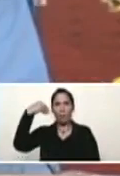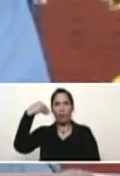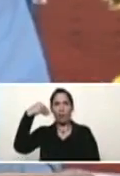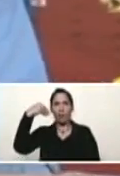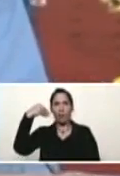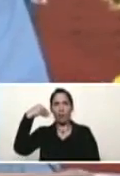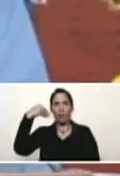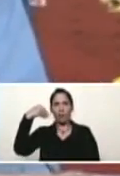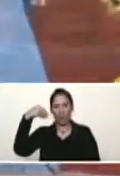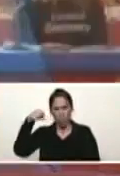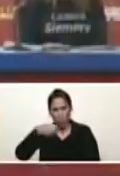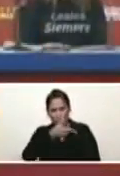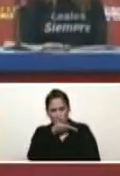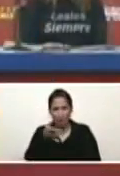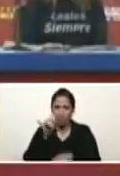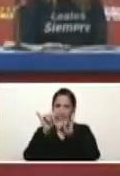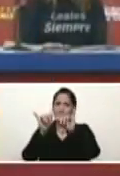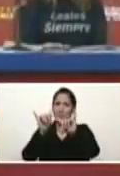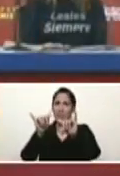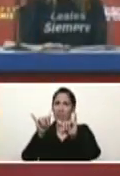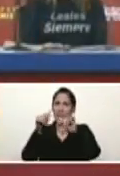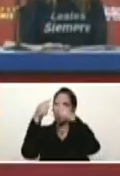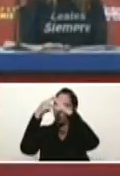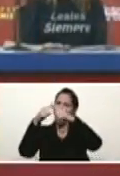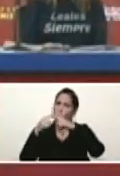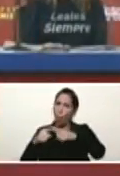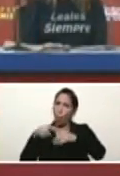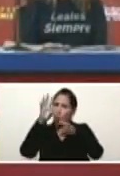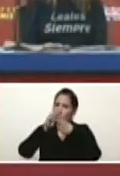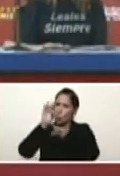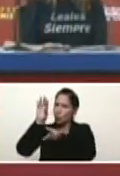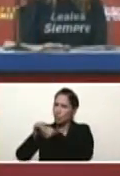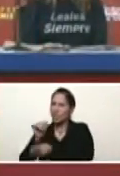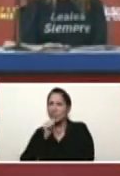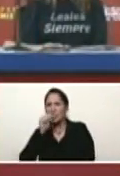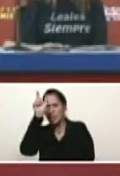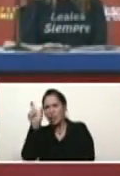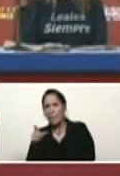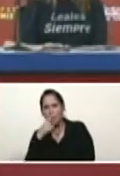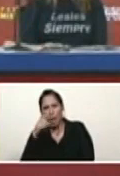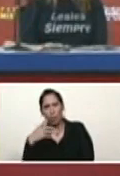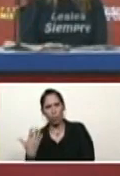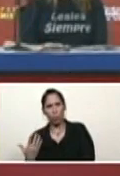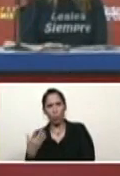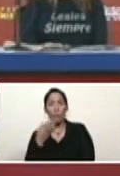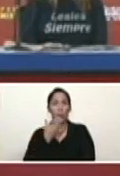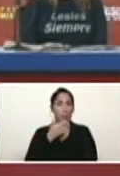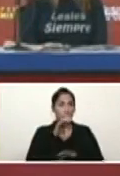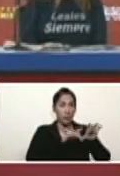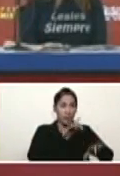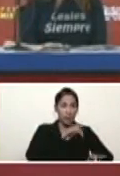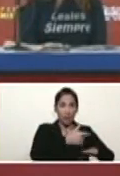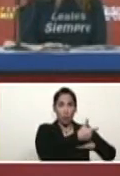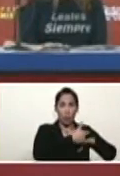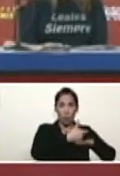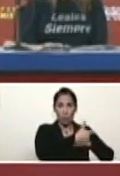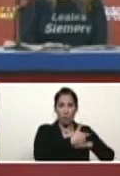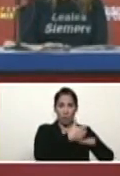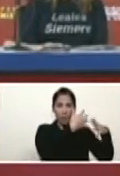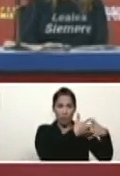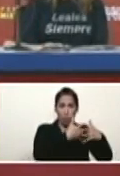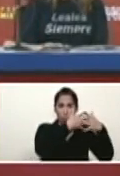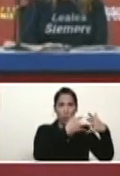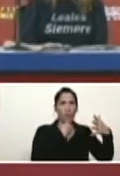saquen ustedes sus propias conclusiones de quién soy yo. Mike Pompeo dijo: Maduro se iba del